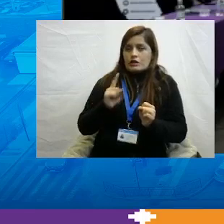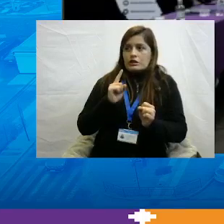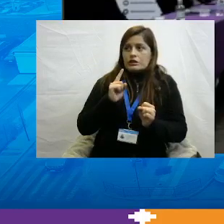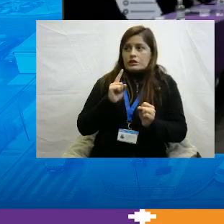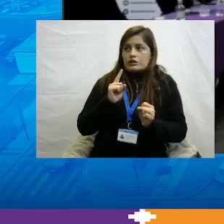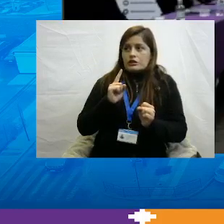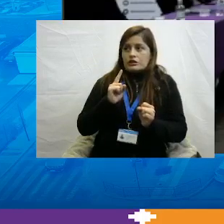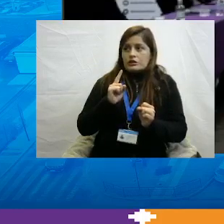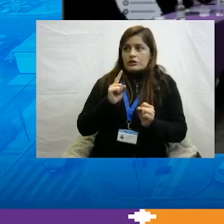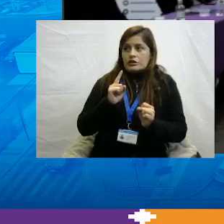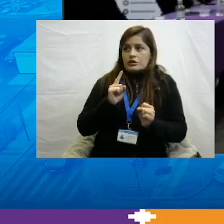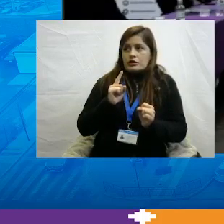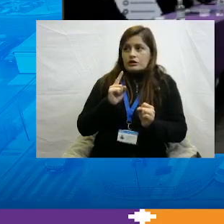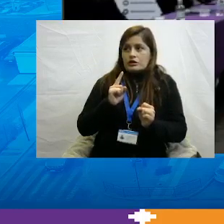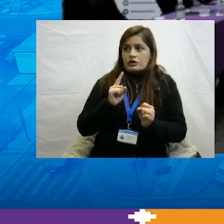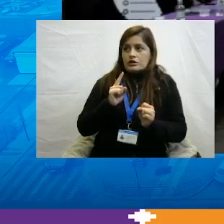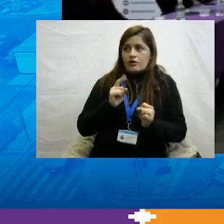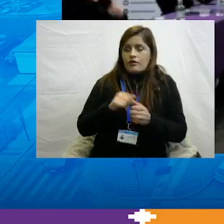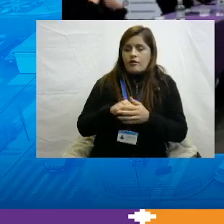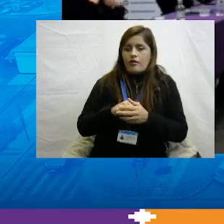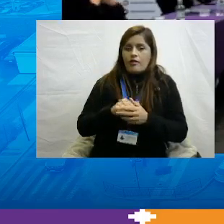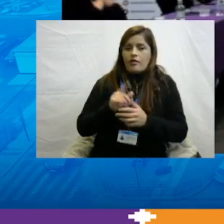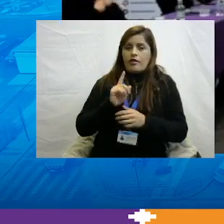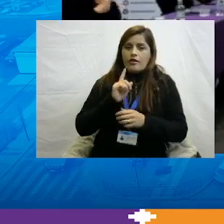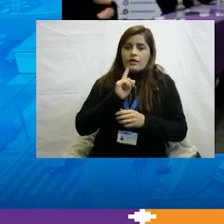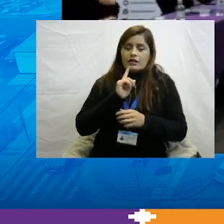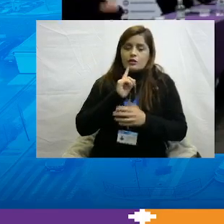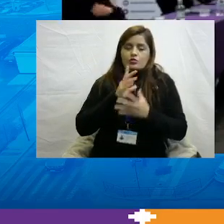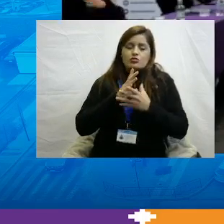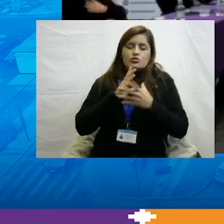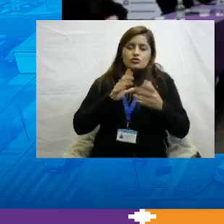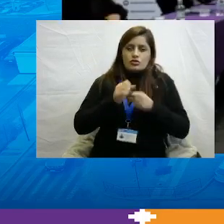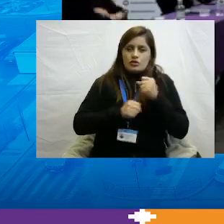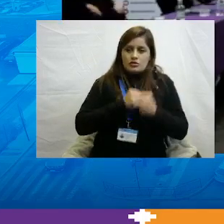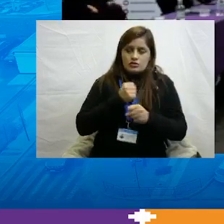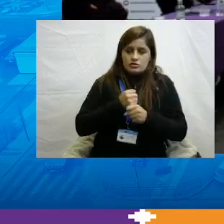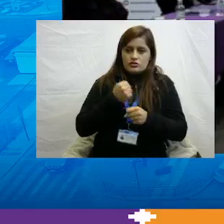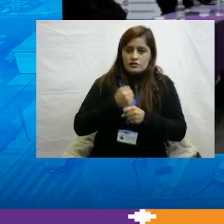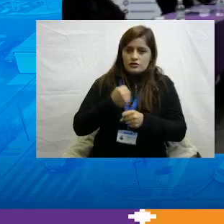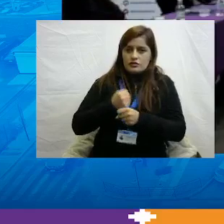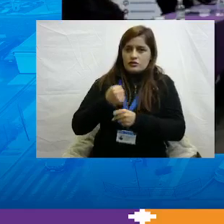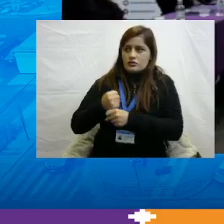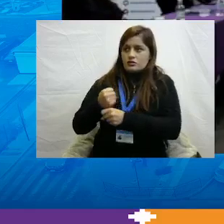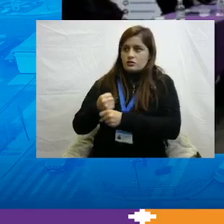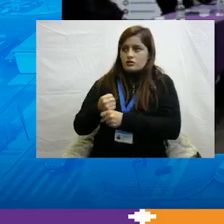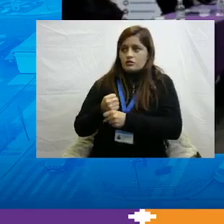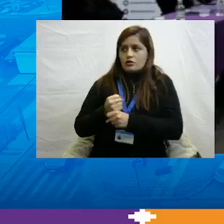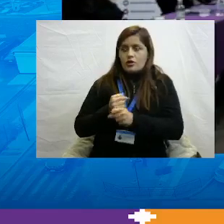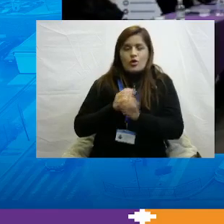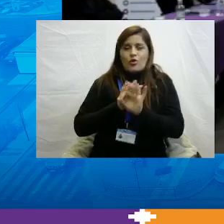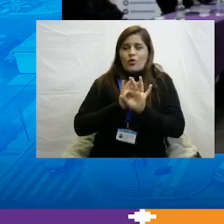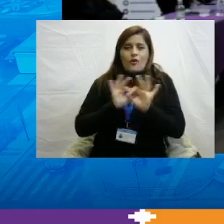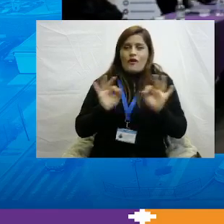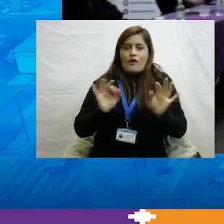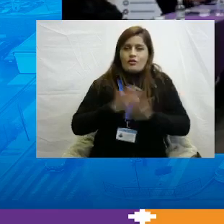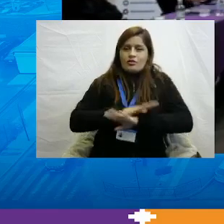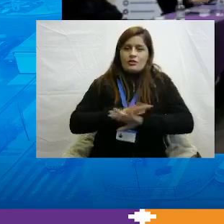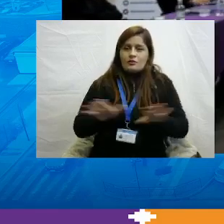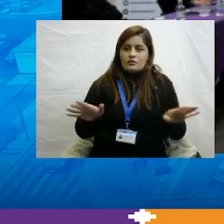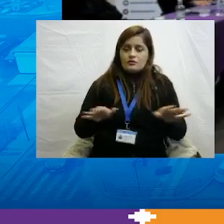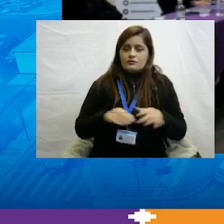POC, o sea, de ese tiempo viene, es un trabajador muchos años, nunca ha fallado a la pega, o sea, es un